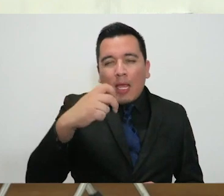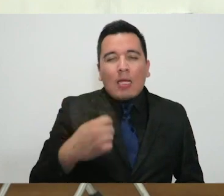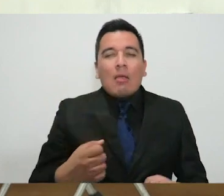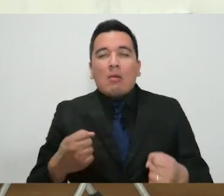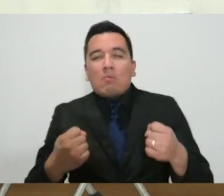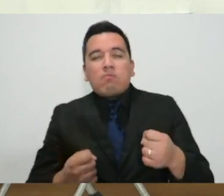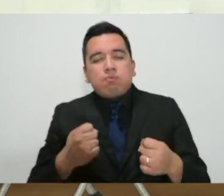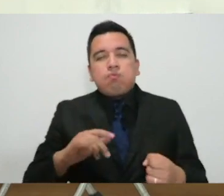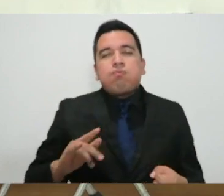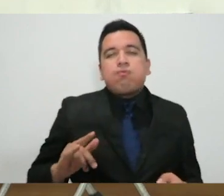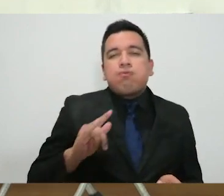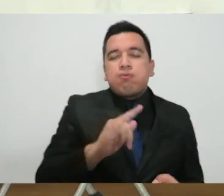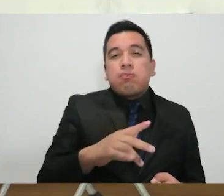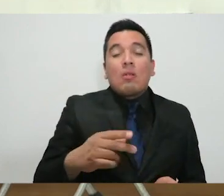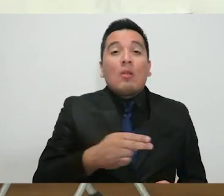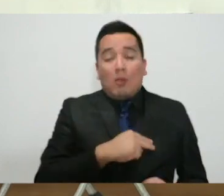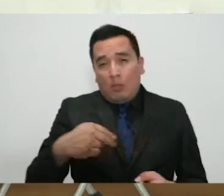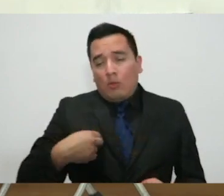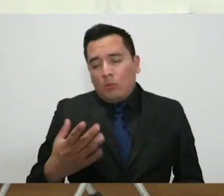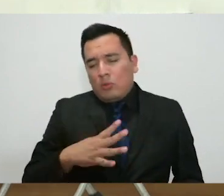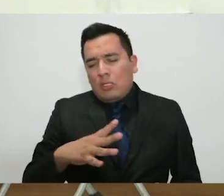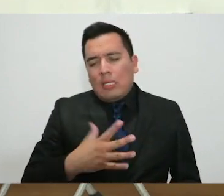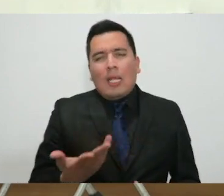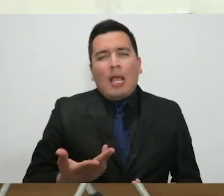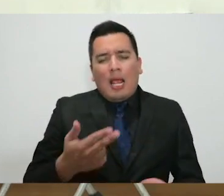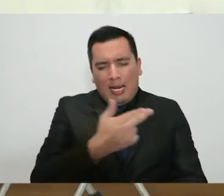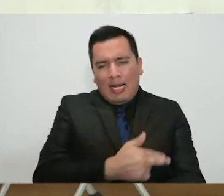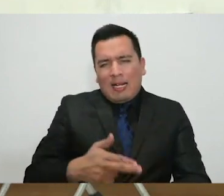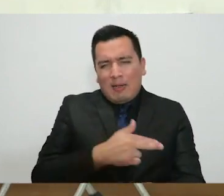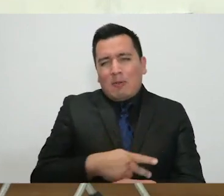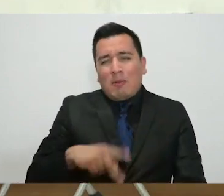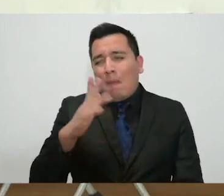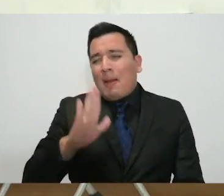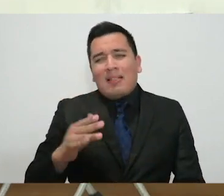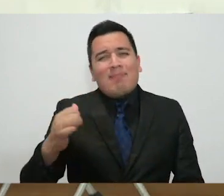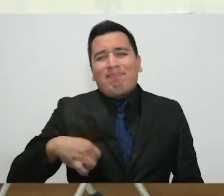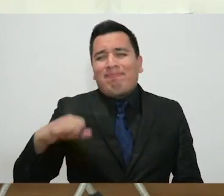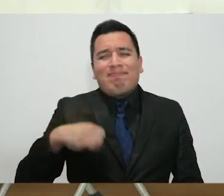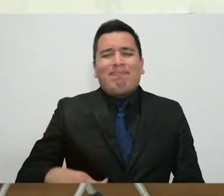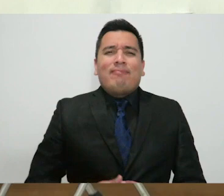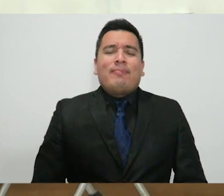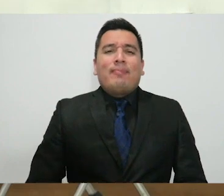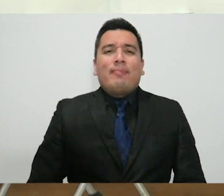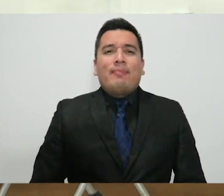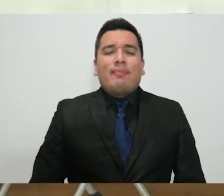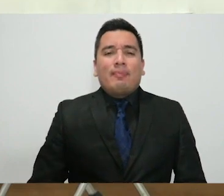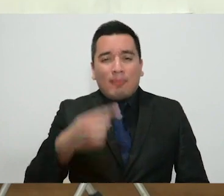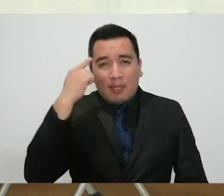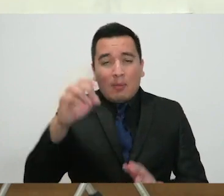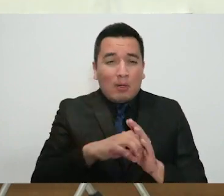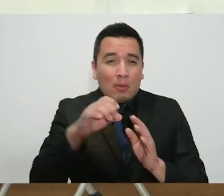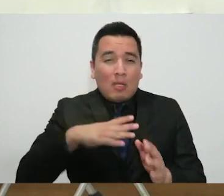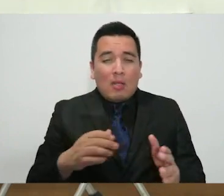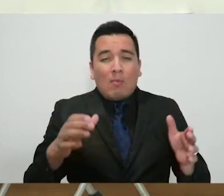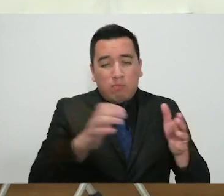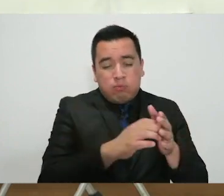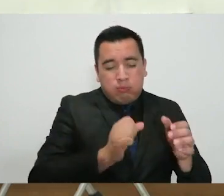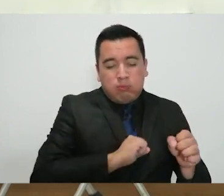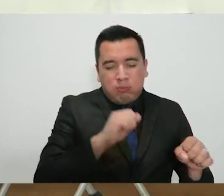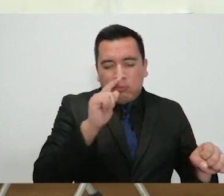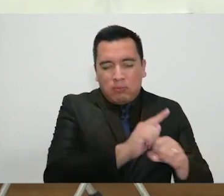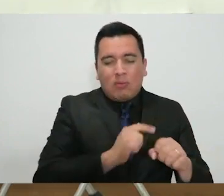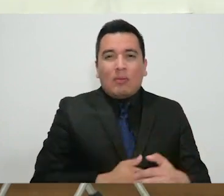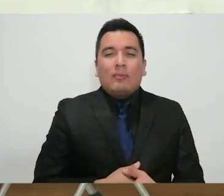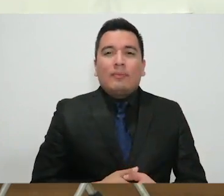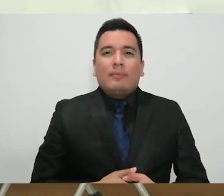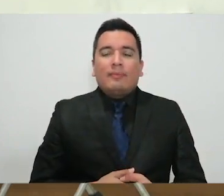las elecciones. Tenemos ciertas previsiones, pero hay que decirlo, son previsiones ya desfasadas de la posibilidad de estas casillas